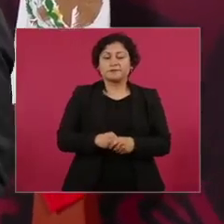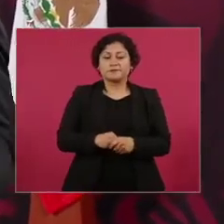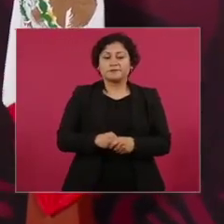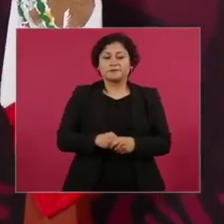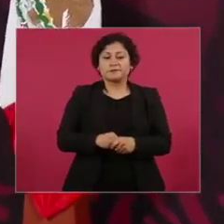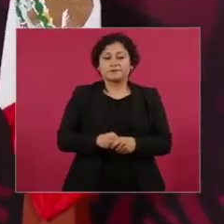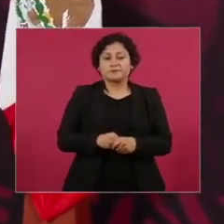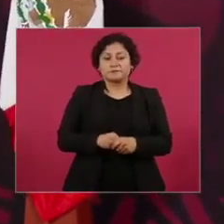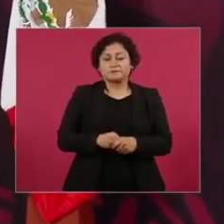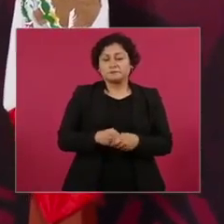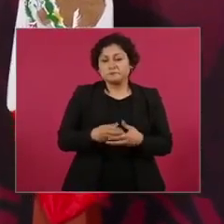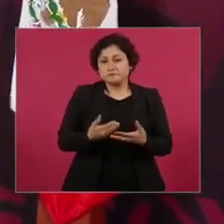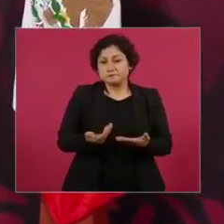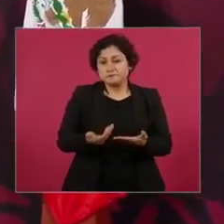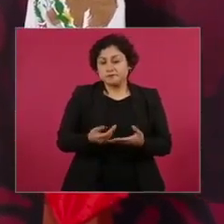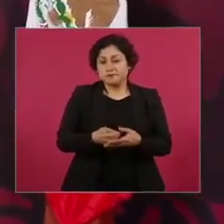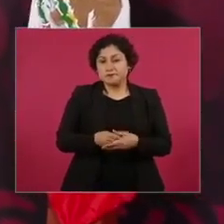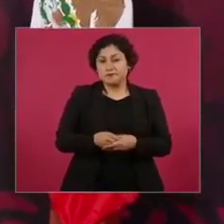en